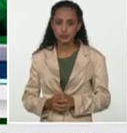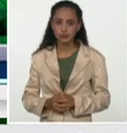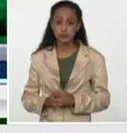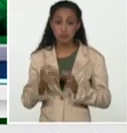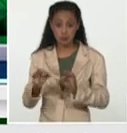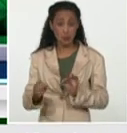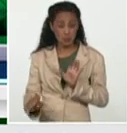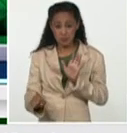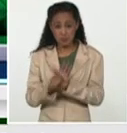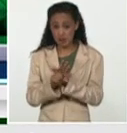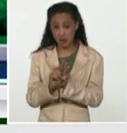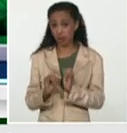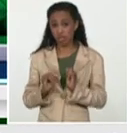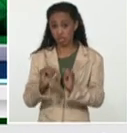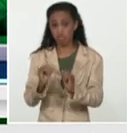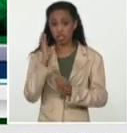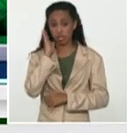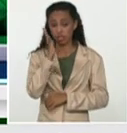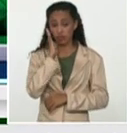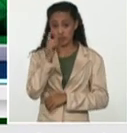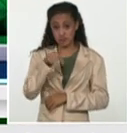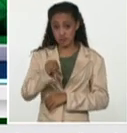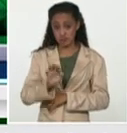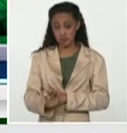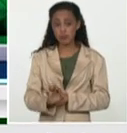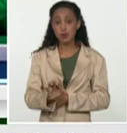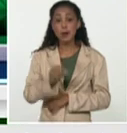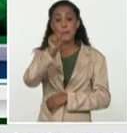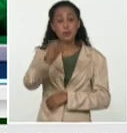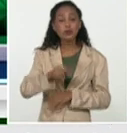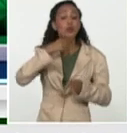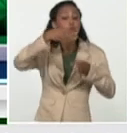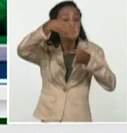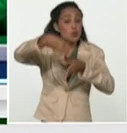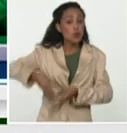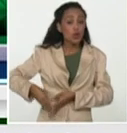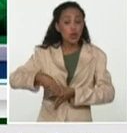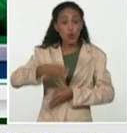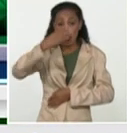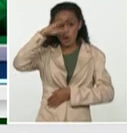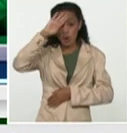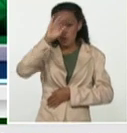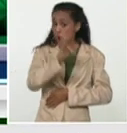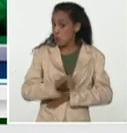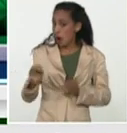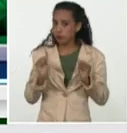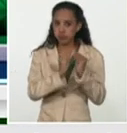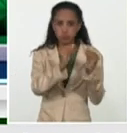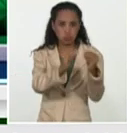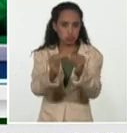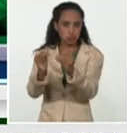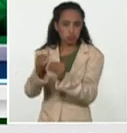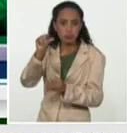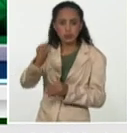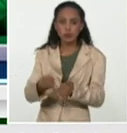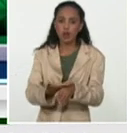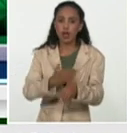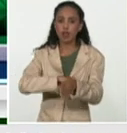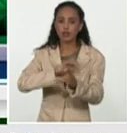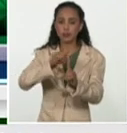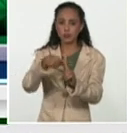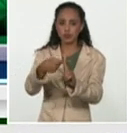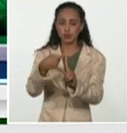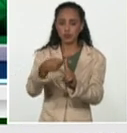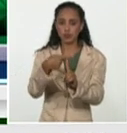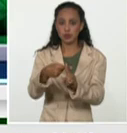informamos, los pacientes que fallecieron en Cuba también eran contactos de casos confirmados. De esta forma, en